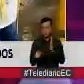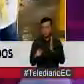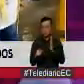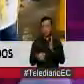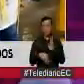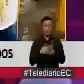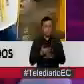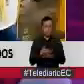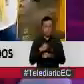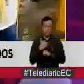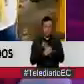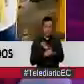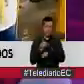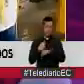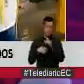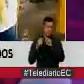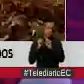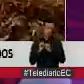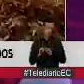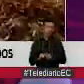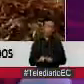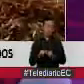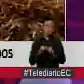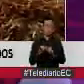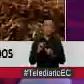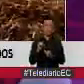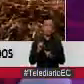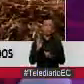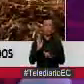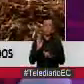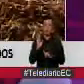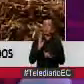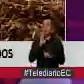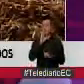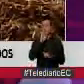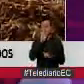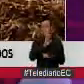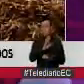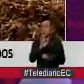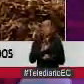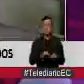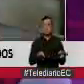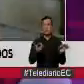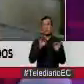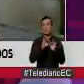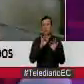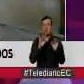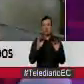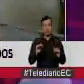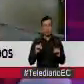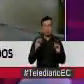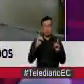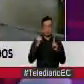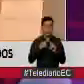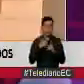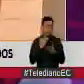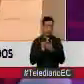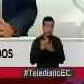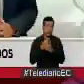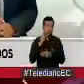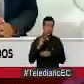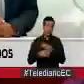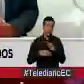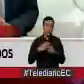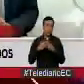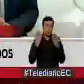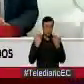de productos exportables en ese mercado, que es por demás un mercado sumamente importante de alto consumo y la primera economía del mundo. Daniel,